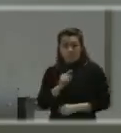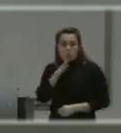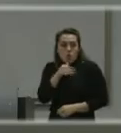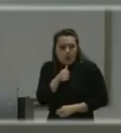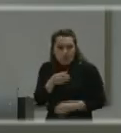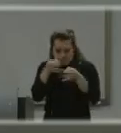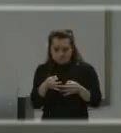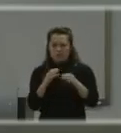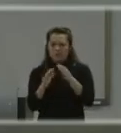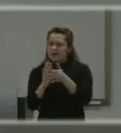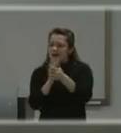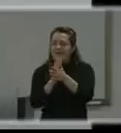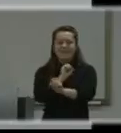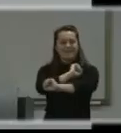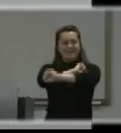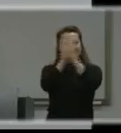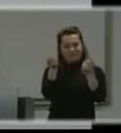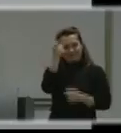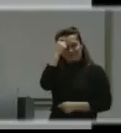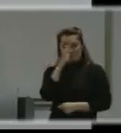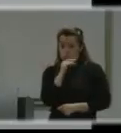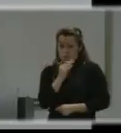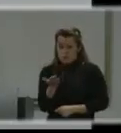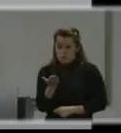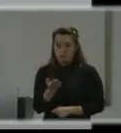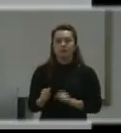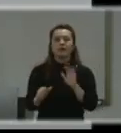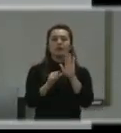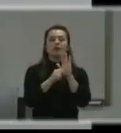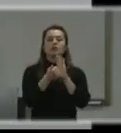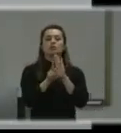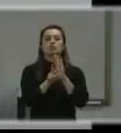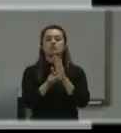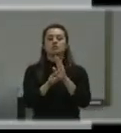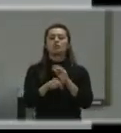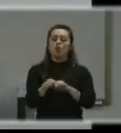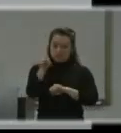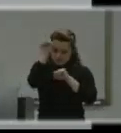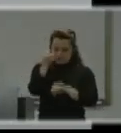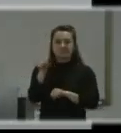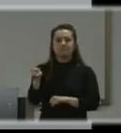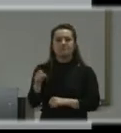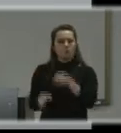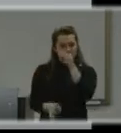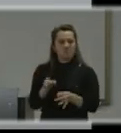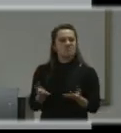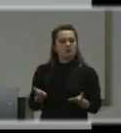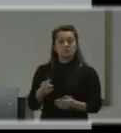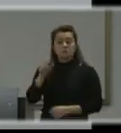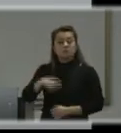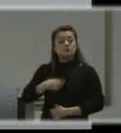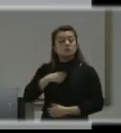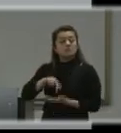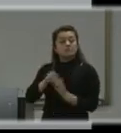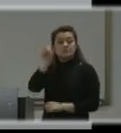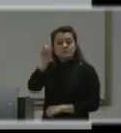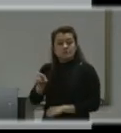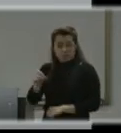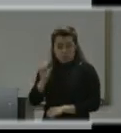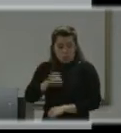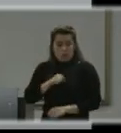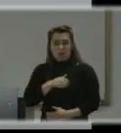accesibilidad comunicacional. El artículo 12, la capacidad jurídica, reconoce que todas las personas con discapacidad tienen